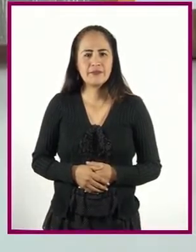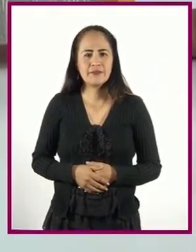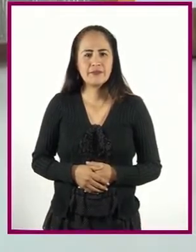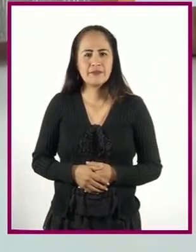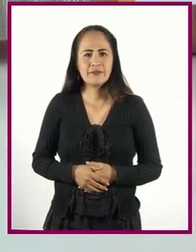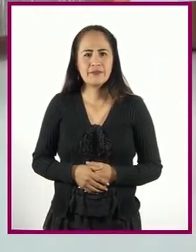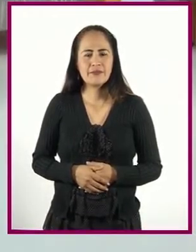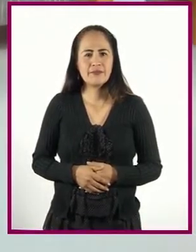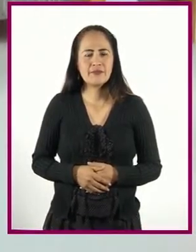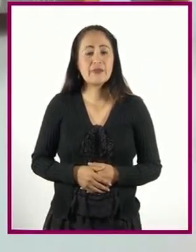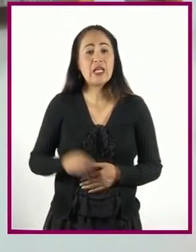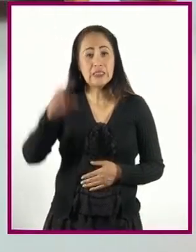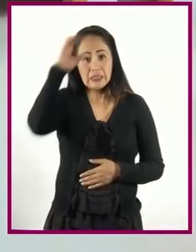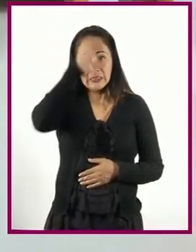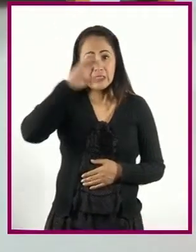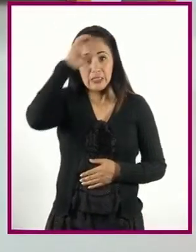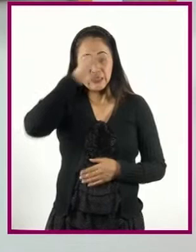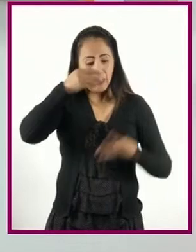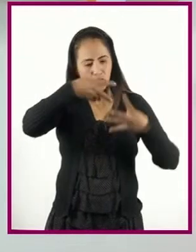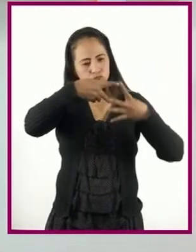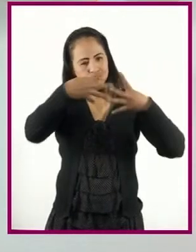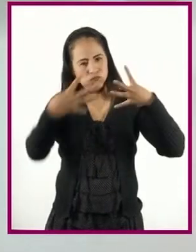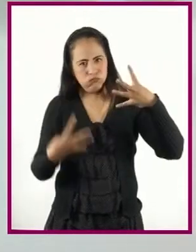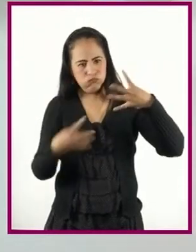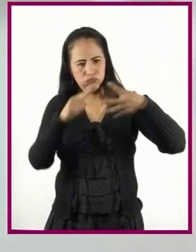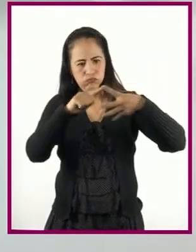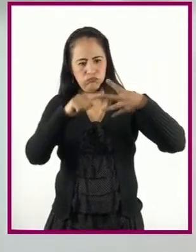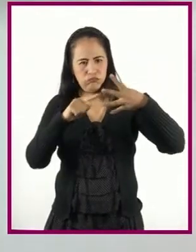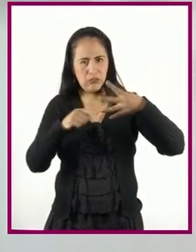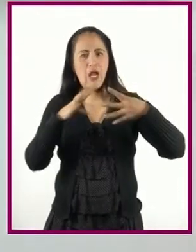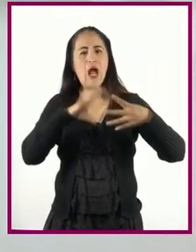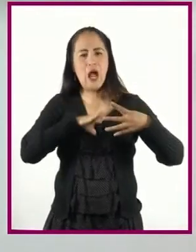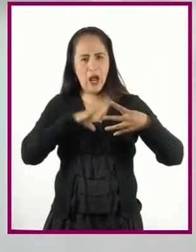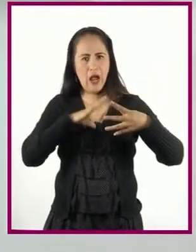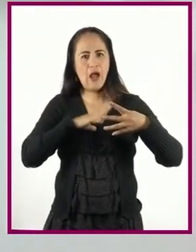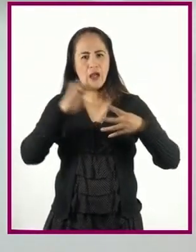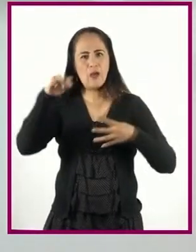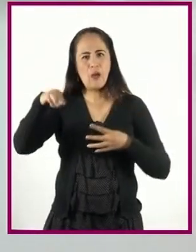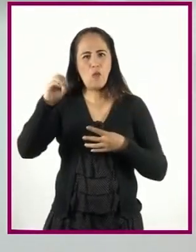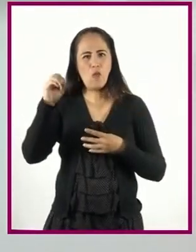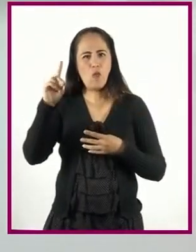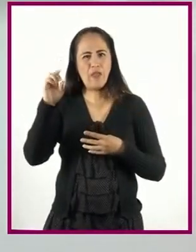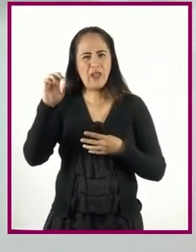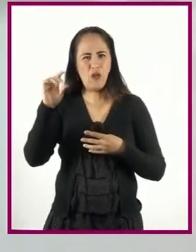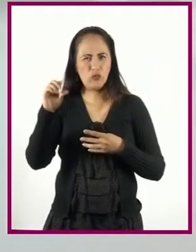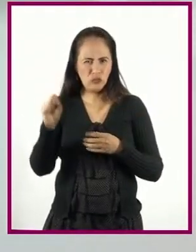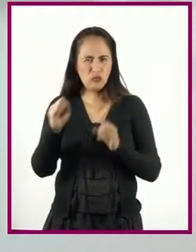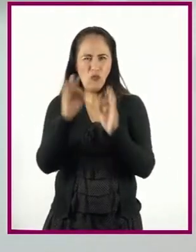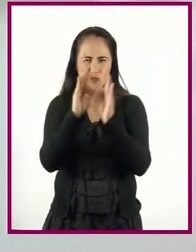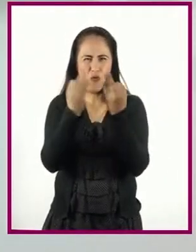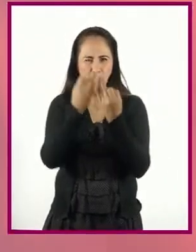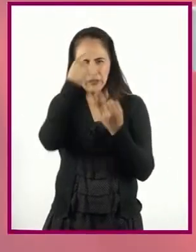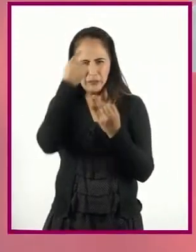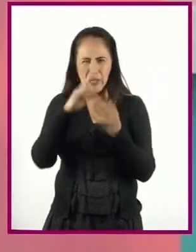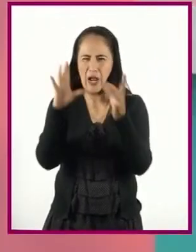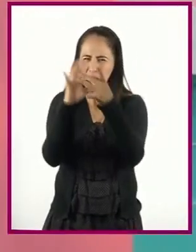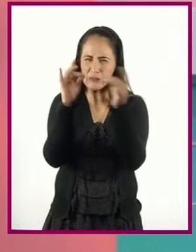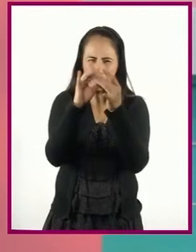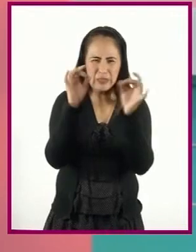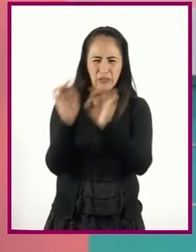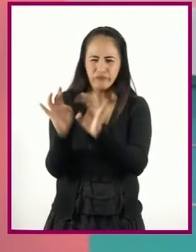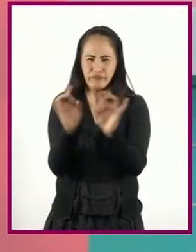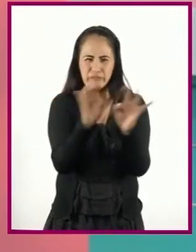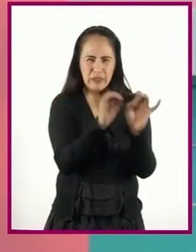En las ramas de la ciencia existen modelos que se utilizan para la comprensión y explicación de diversos fenómenos, tal como el